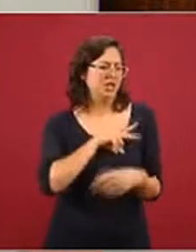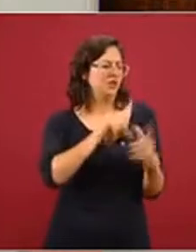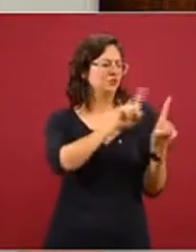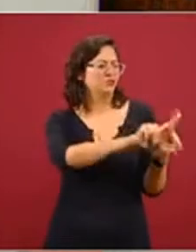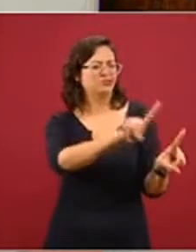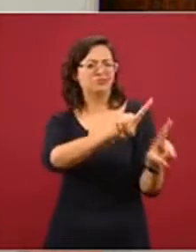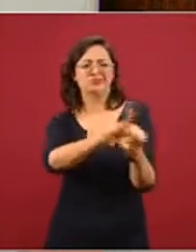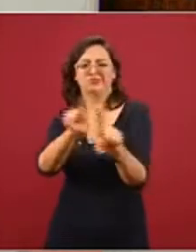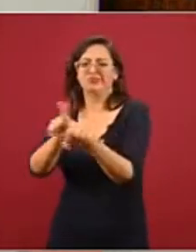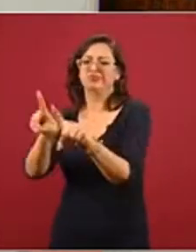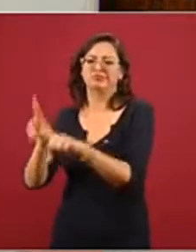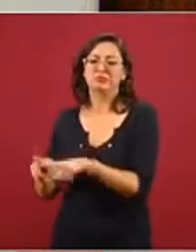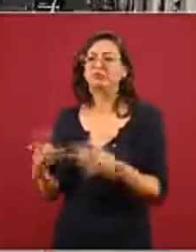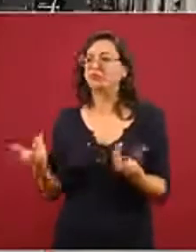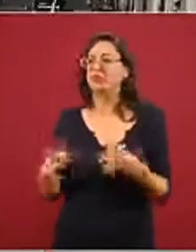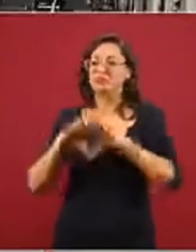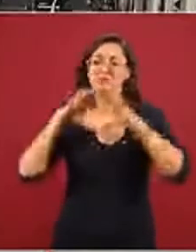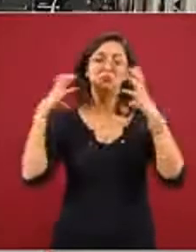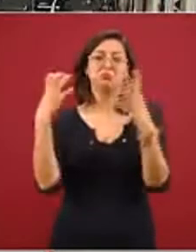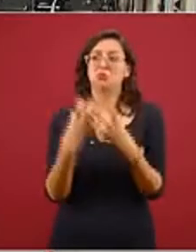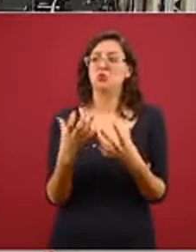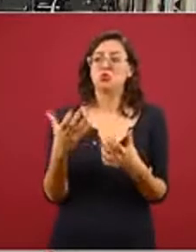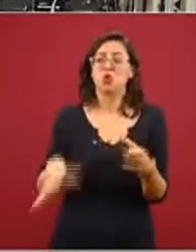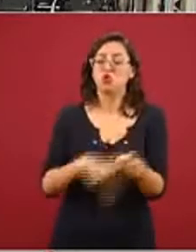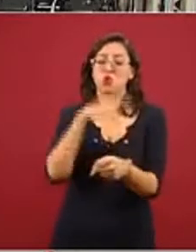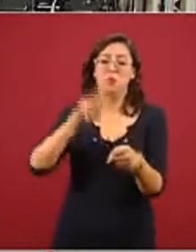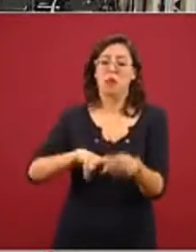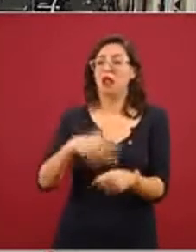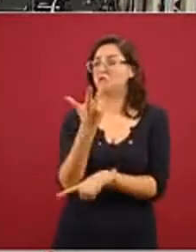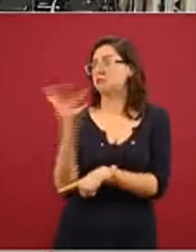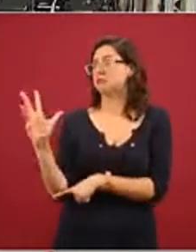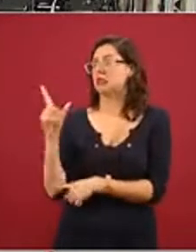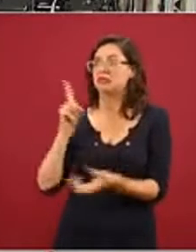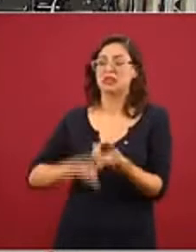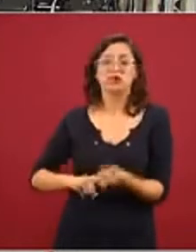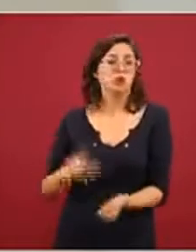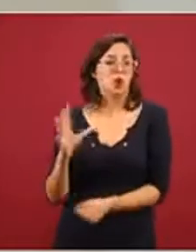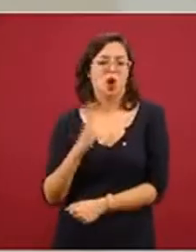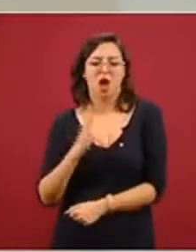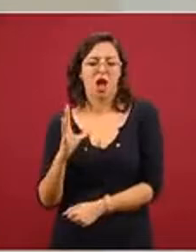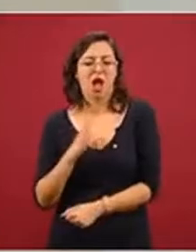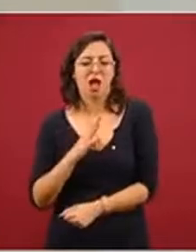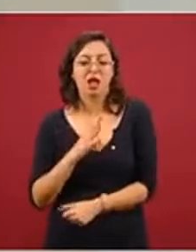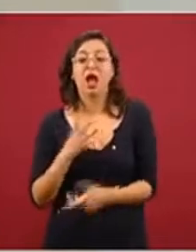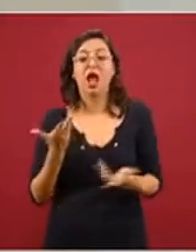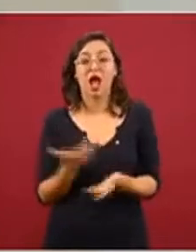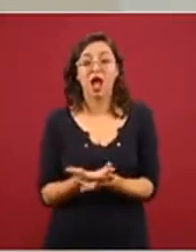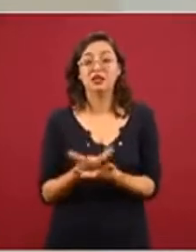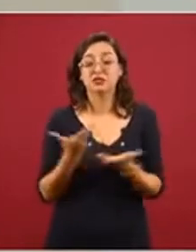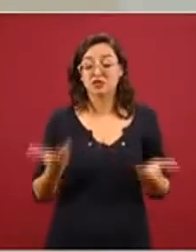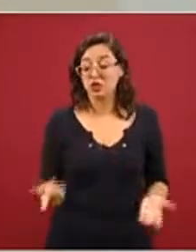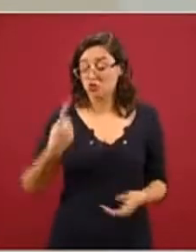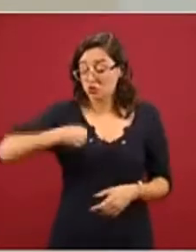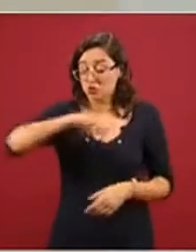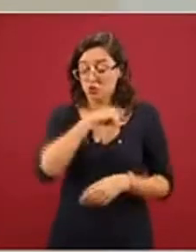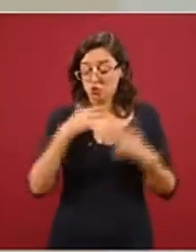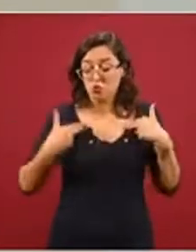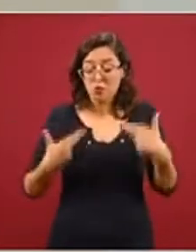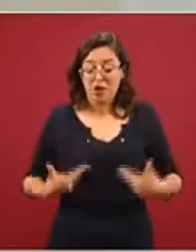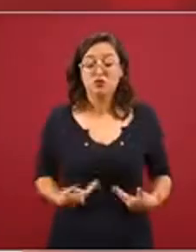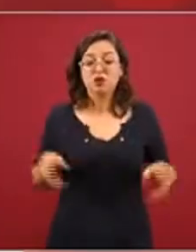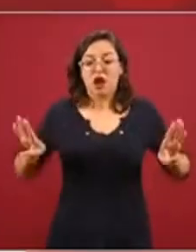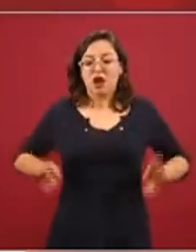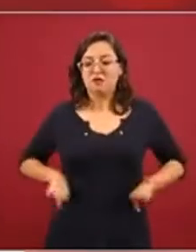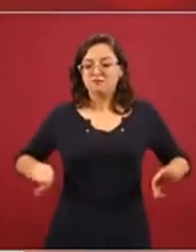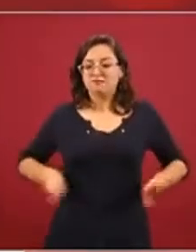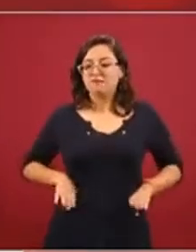la ecología del planeta. Entonces, estas nuevas actitudes, estos nuevos comportamientos implican